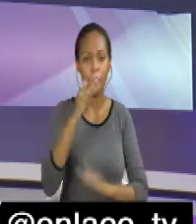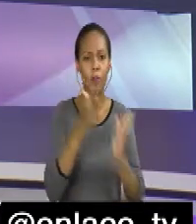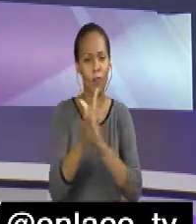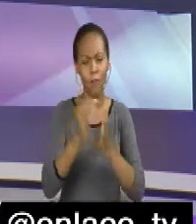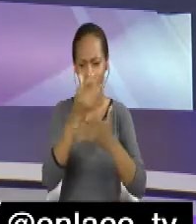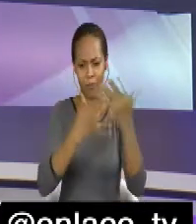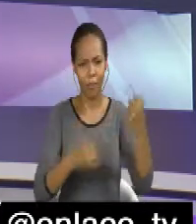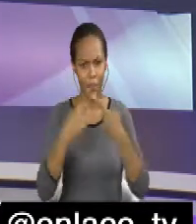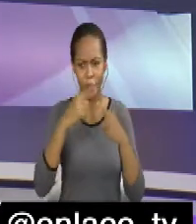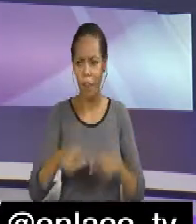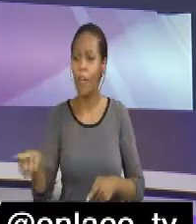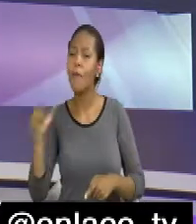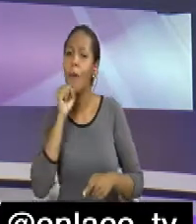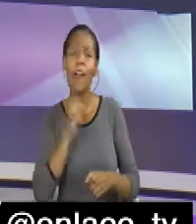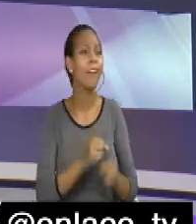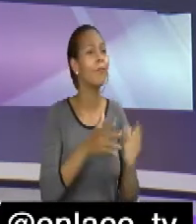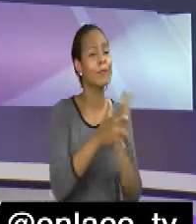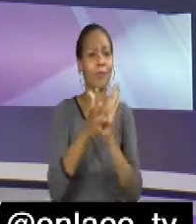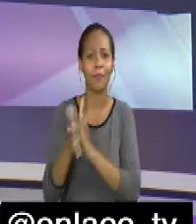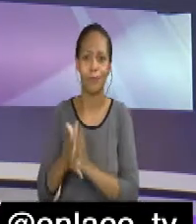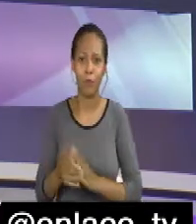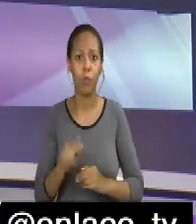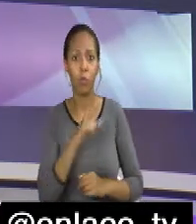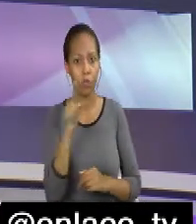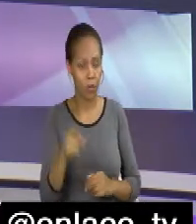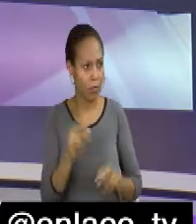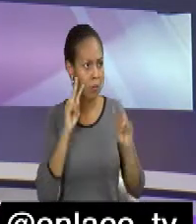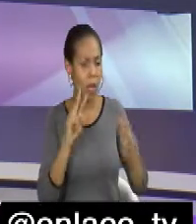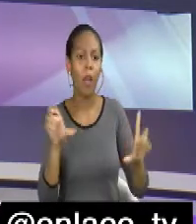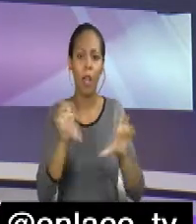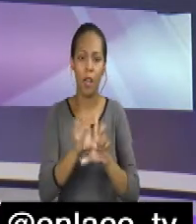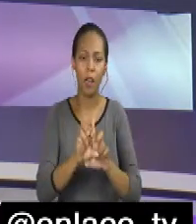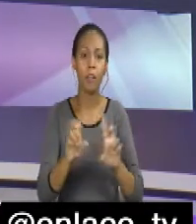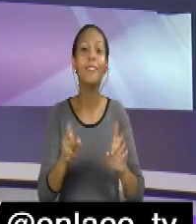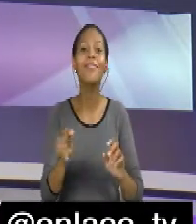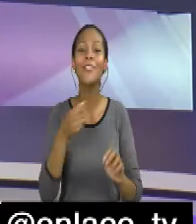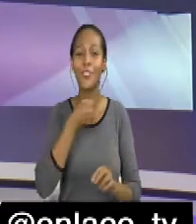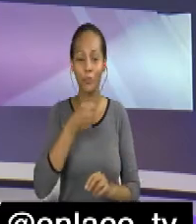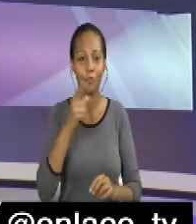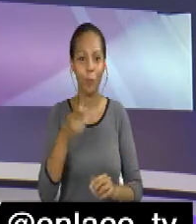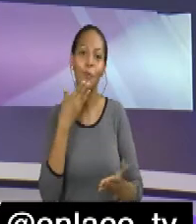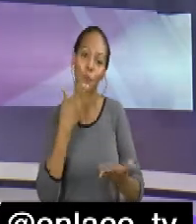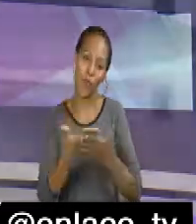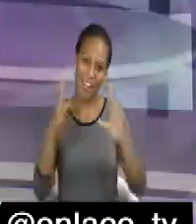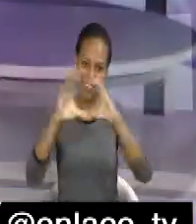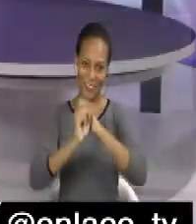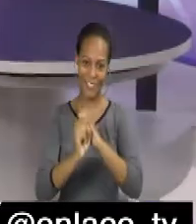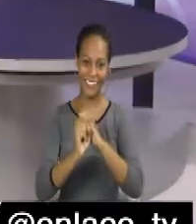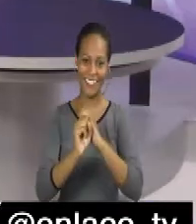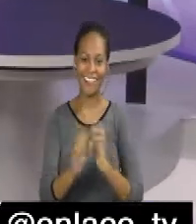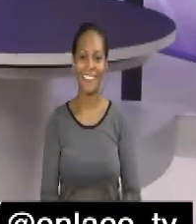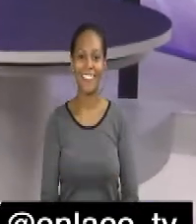sucede en Barranca Bermeja y la región. Entérese, por supuesto, en Enlace Noticias, lo que usted quiere ver. Feliz noche para todos.